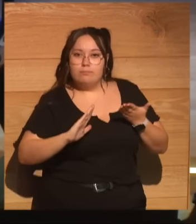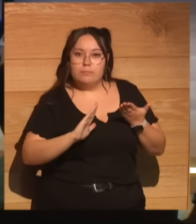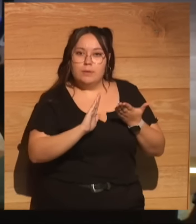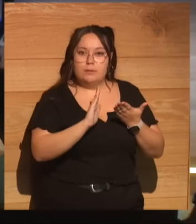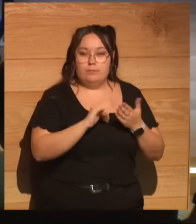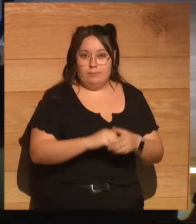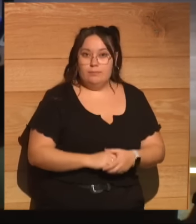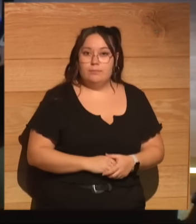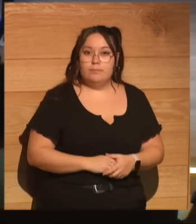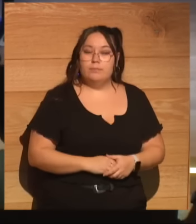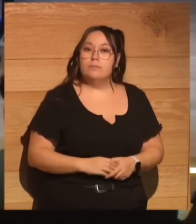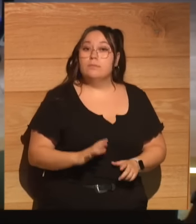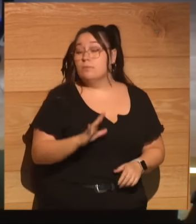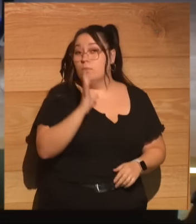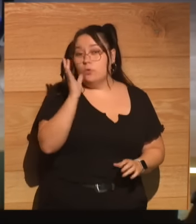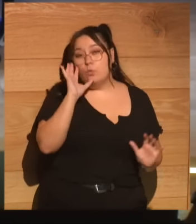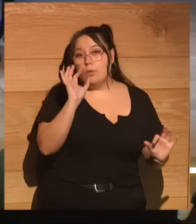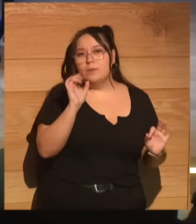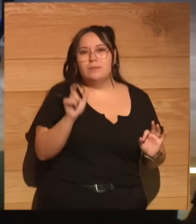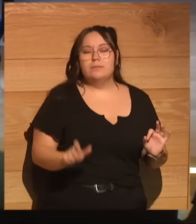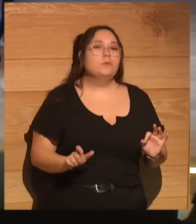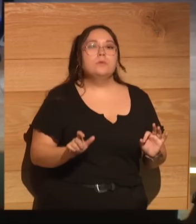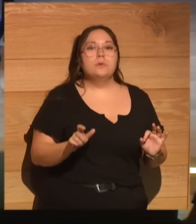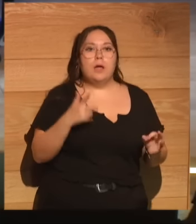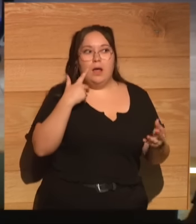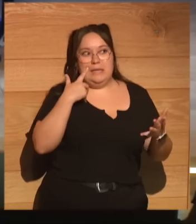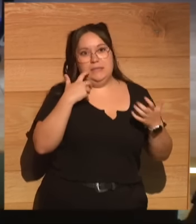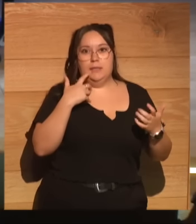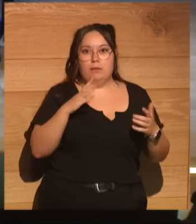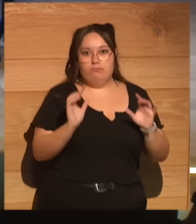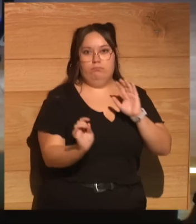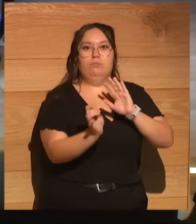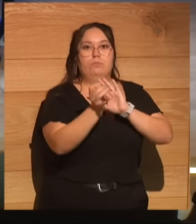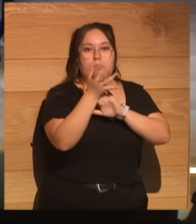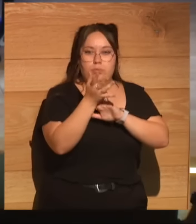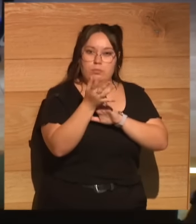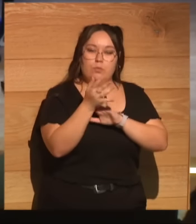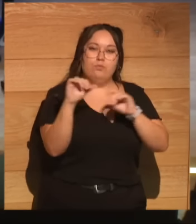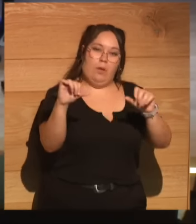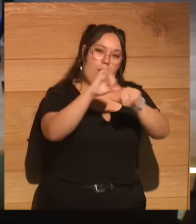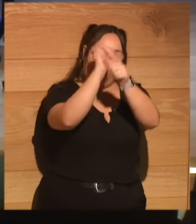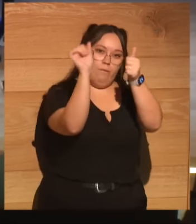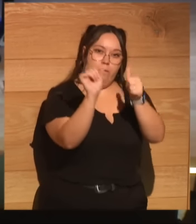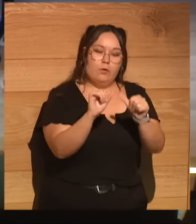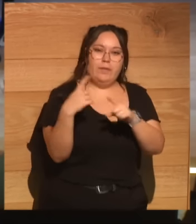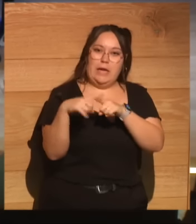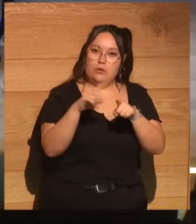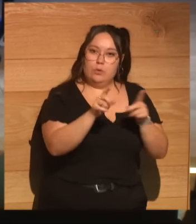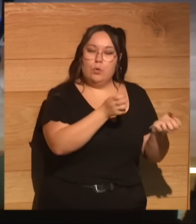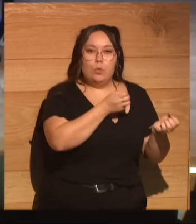dos facetas, ¿no? Porque evidentemente es un tío que estéticamente ha creado una manera de contar las